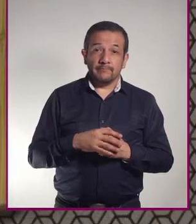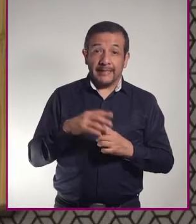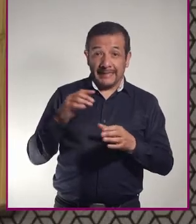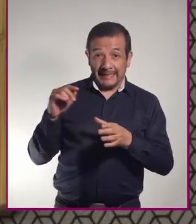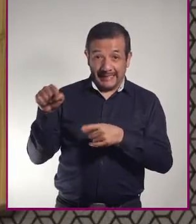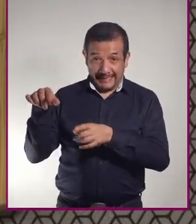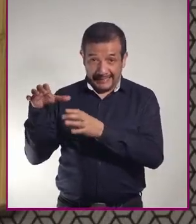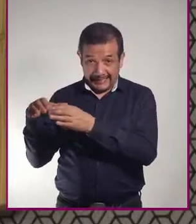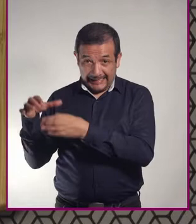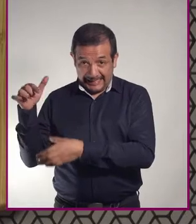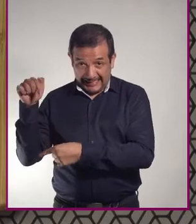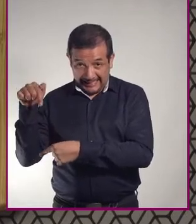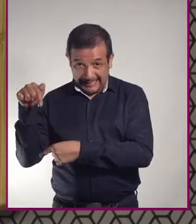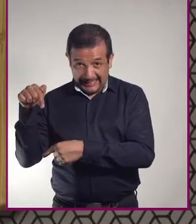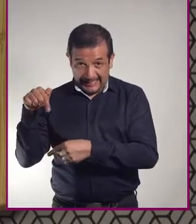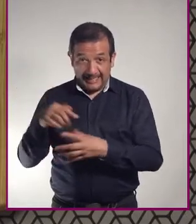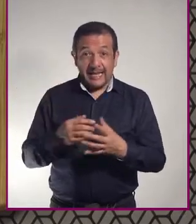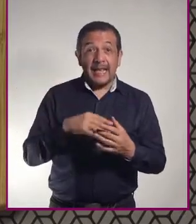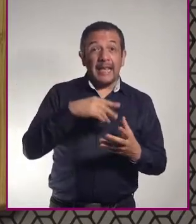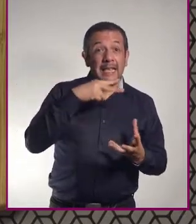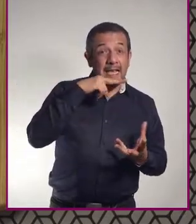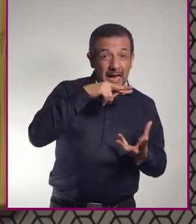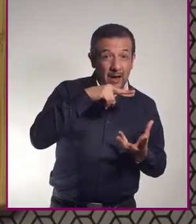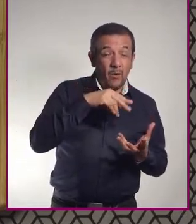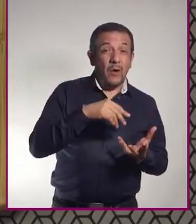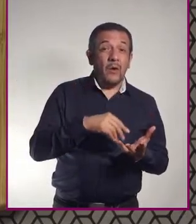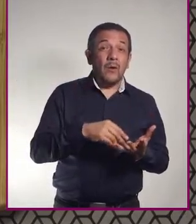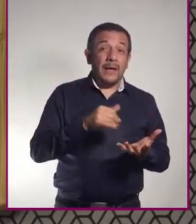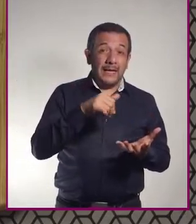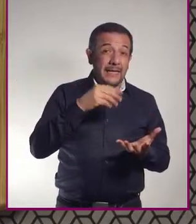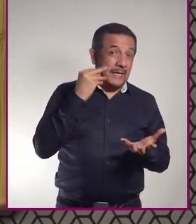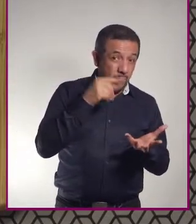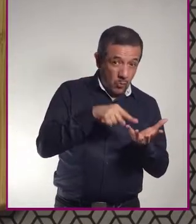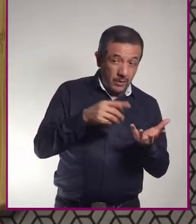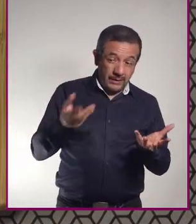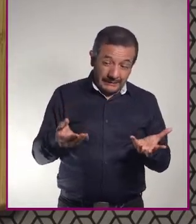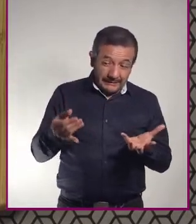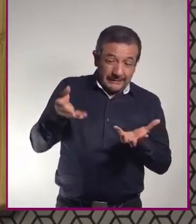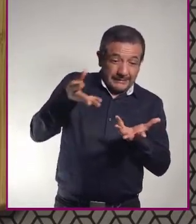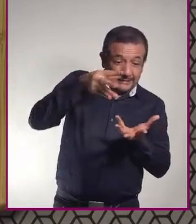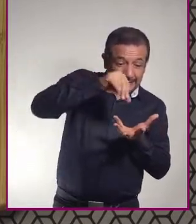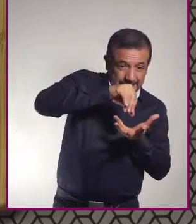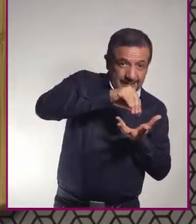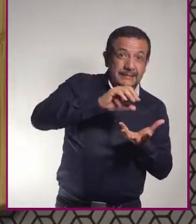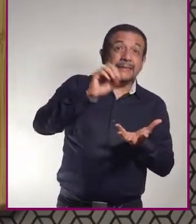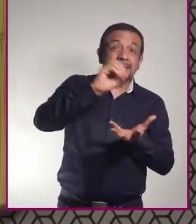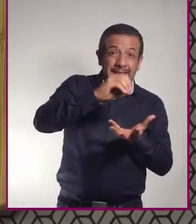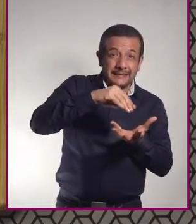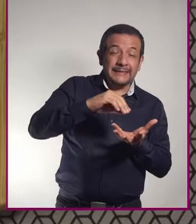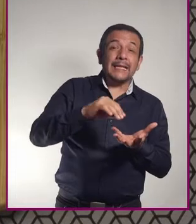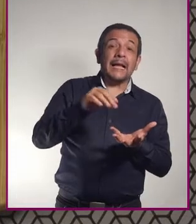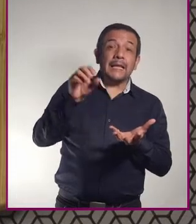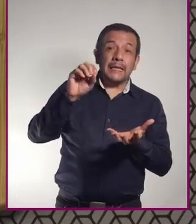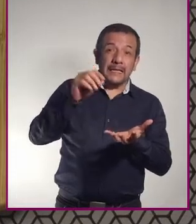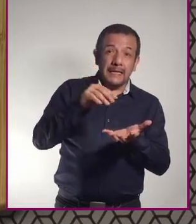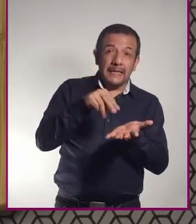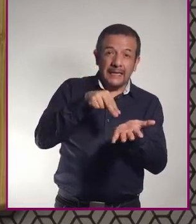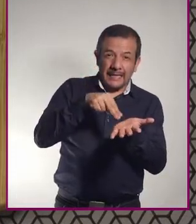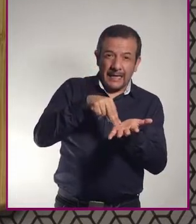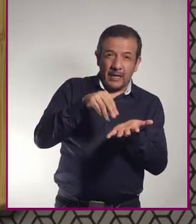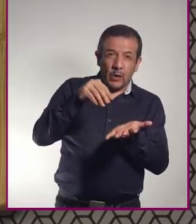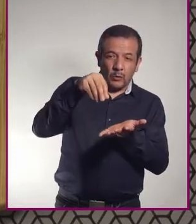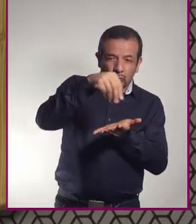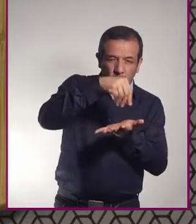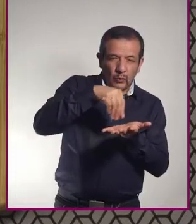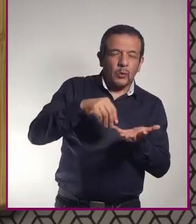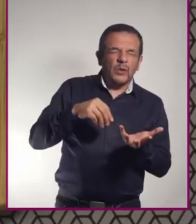Vierte esa salsita sobre el aguacate machacado. Agrega sal y pimienta al gusto.